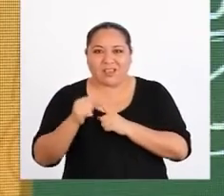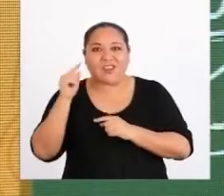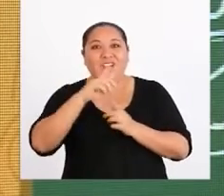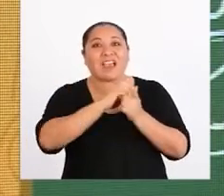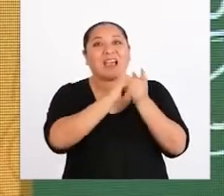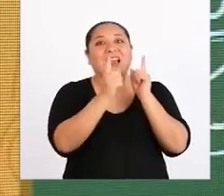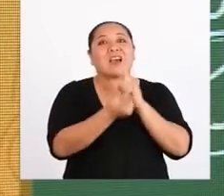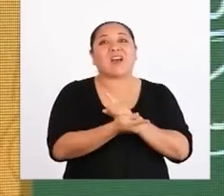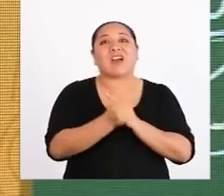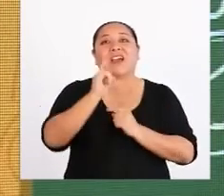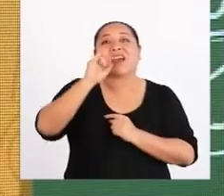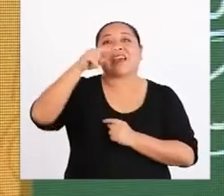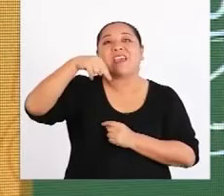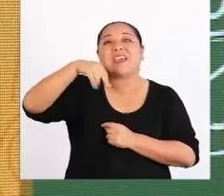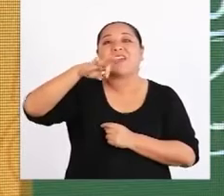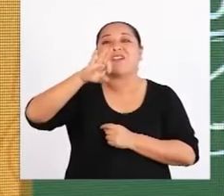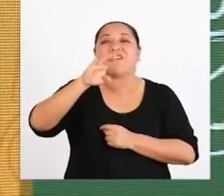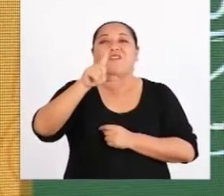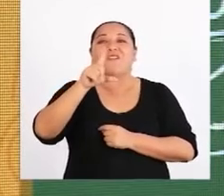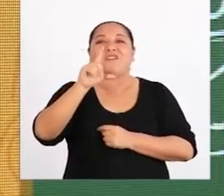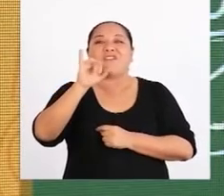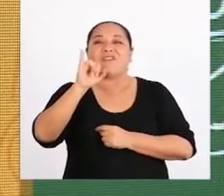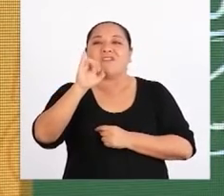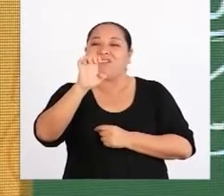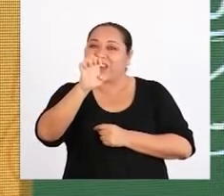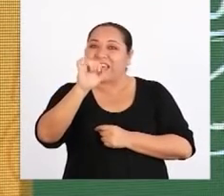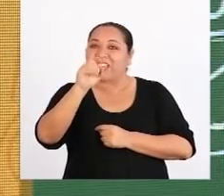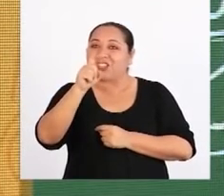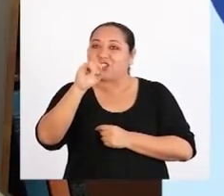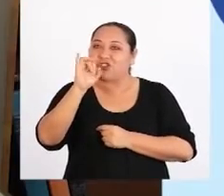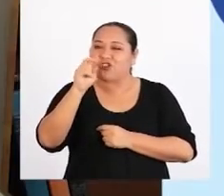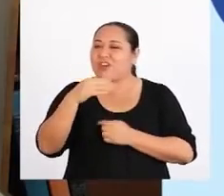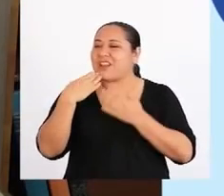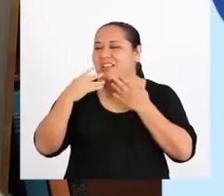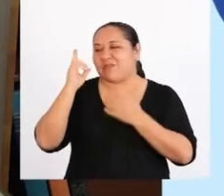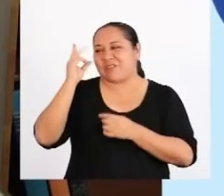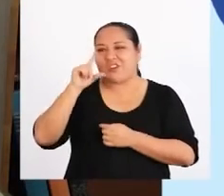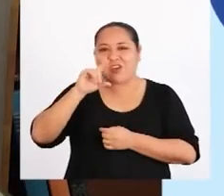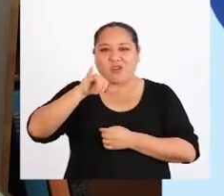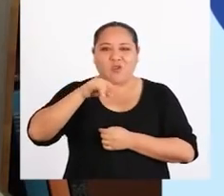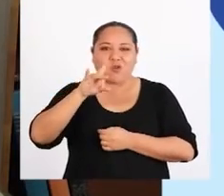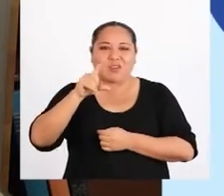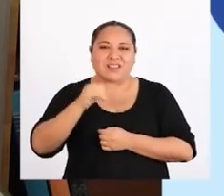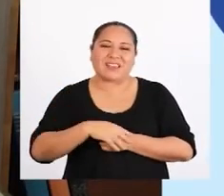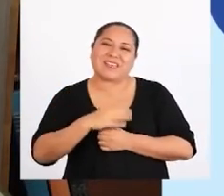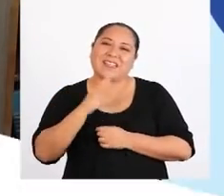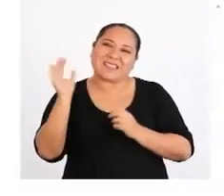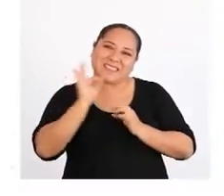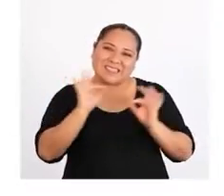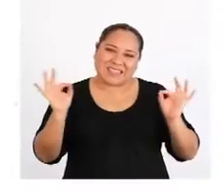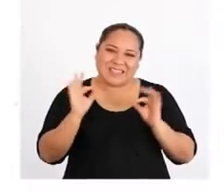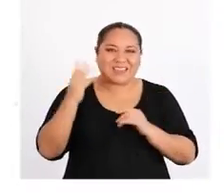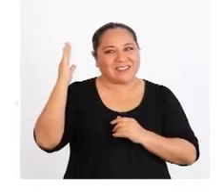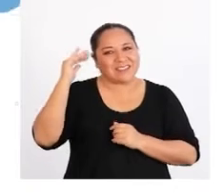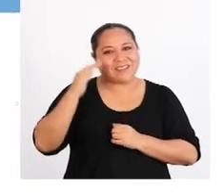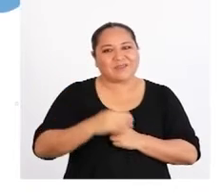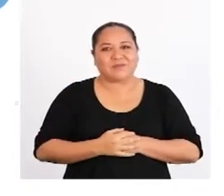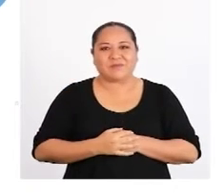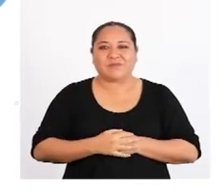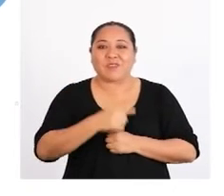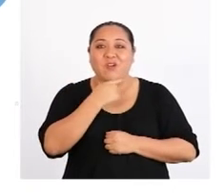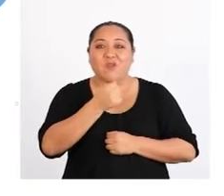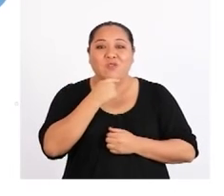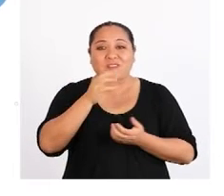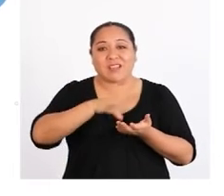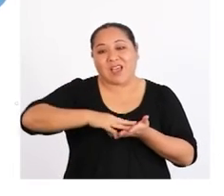que ha cambiado es la inflexión. Gracias, profesora Yulisa. De nada, y hasta pronto. Uy, me